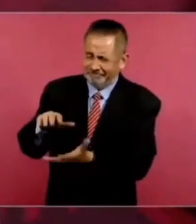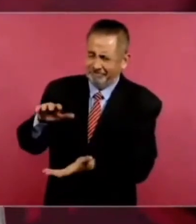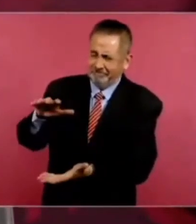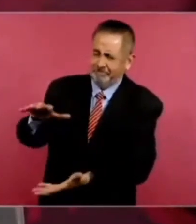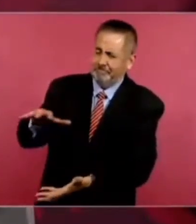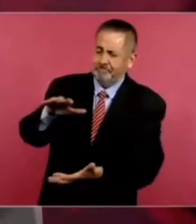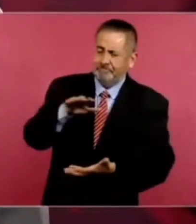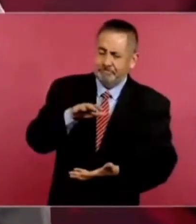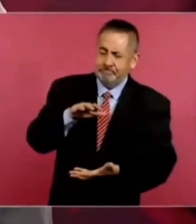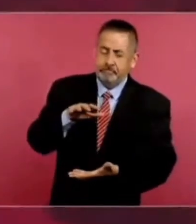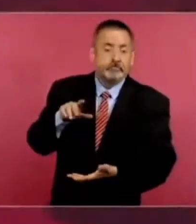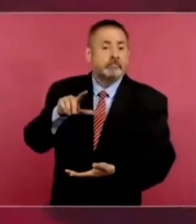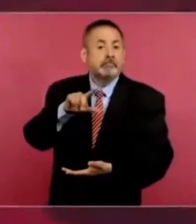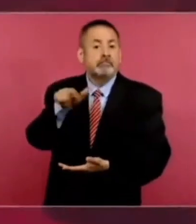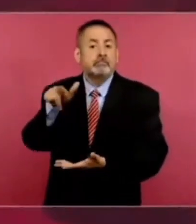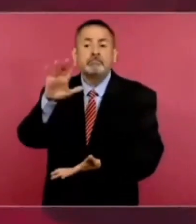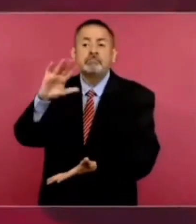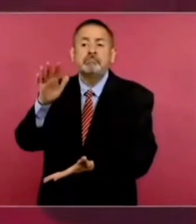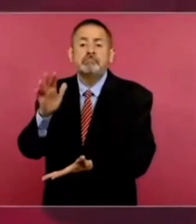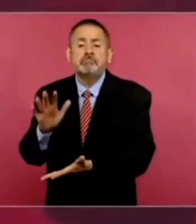grandes del mundo,